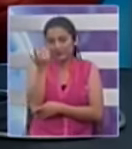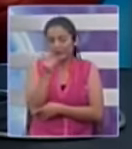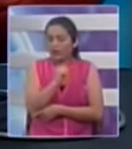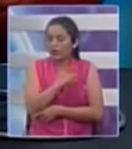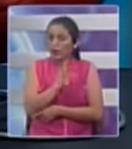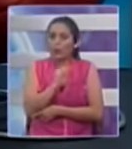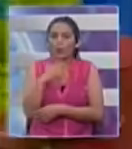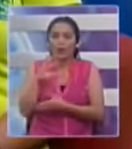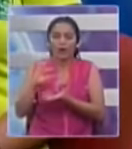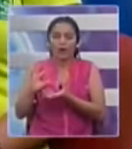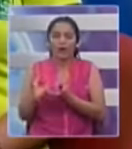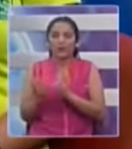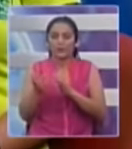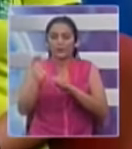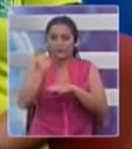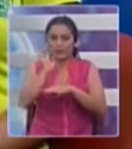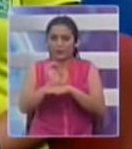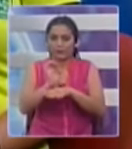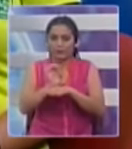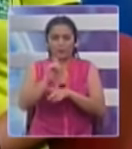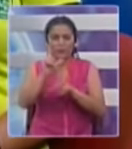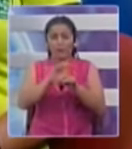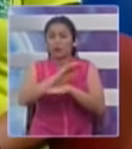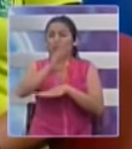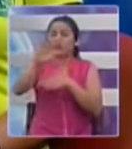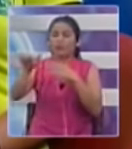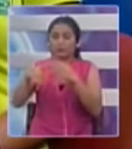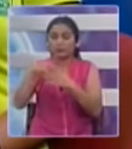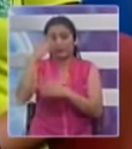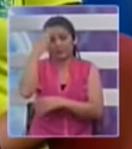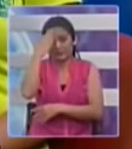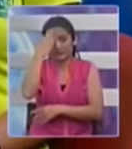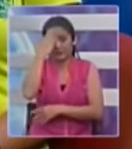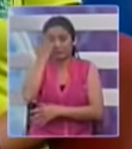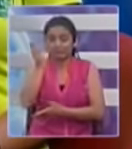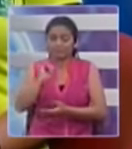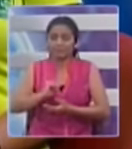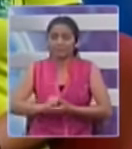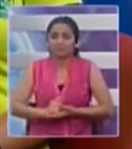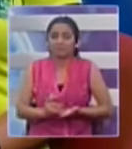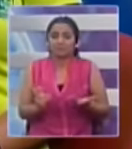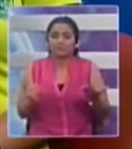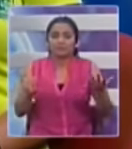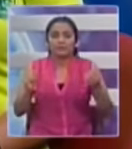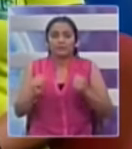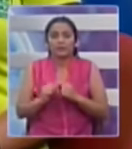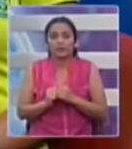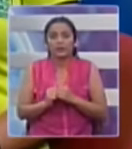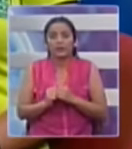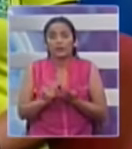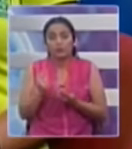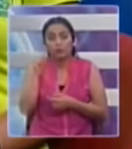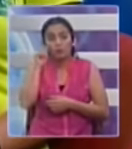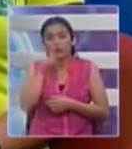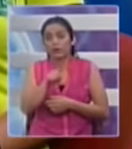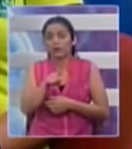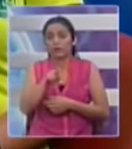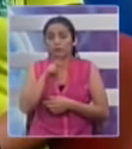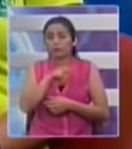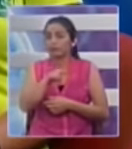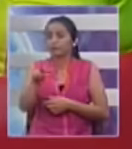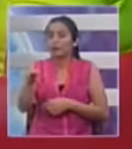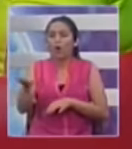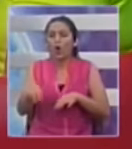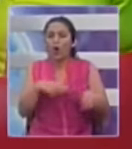decir que todo el mundo reconoce eso en todos los sectores. Adicionalmente a eso, todo el mundo reconoce que hay obras. Hay